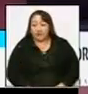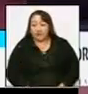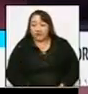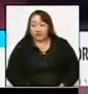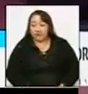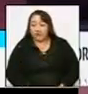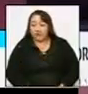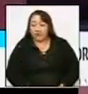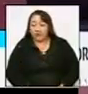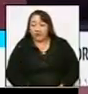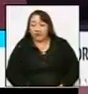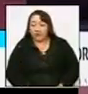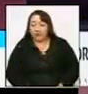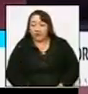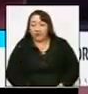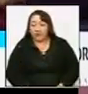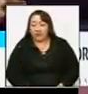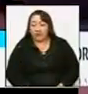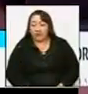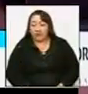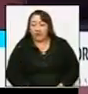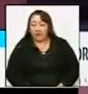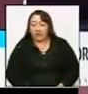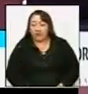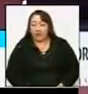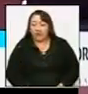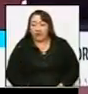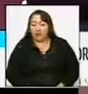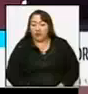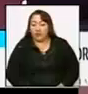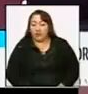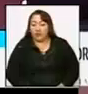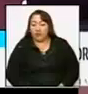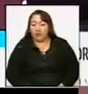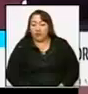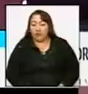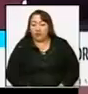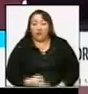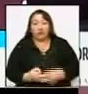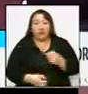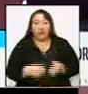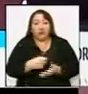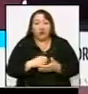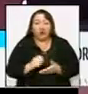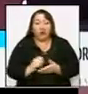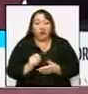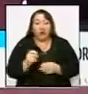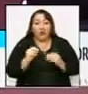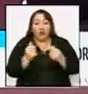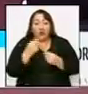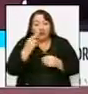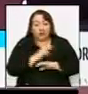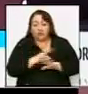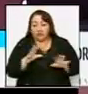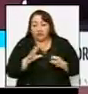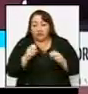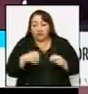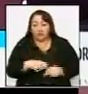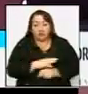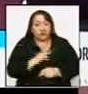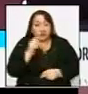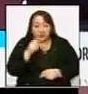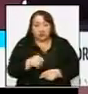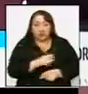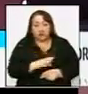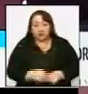autonomía los partidos políticos dentro de la reglamentación de lo que es la OMP para el proceso, el jurado para la inscripción y lo que es el partido político, nada más. Y la renuncia